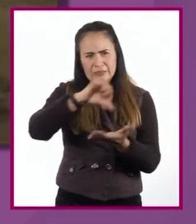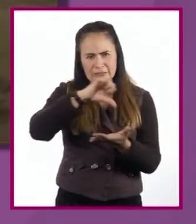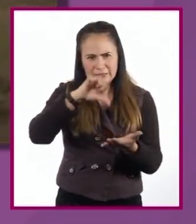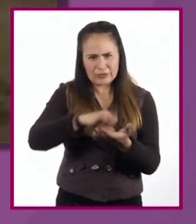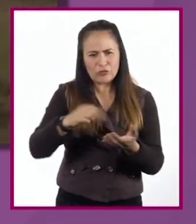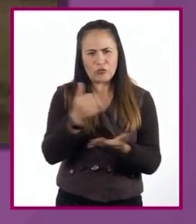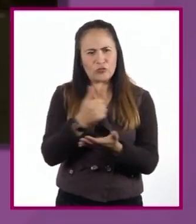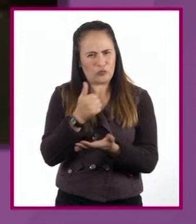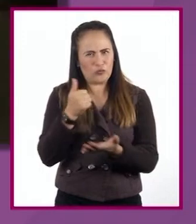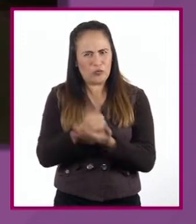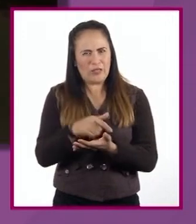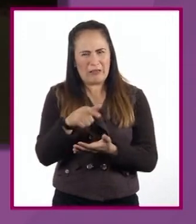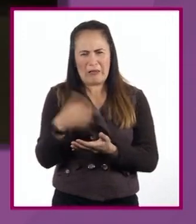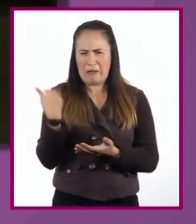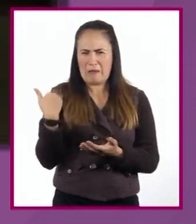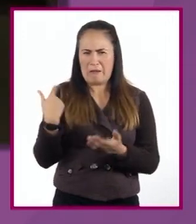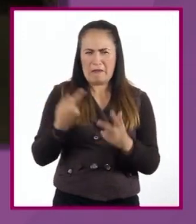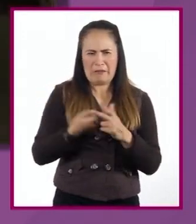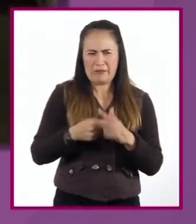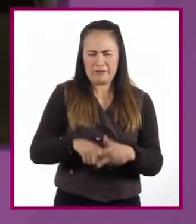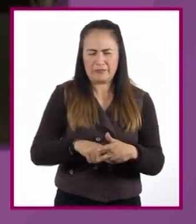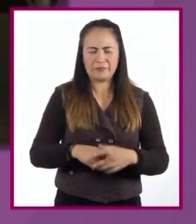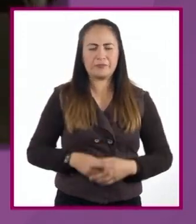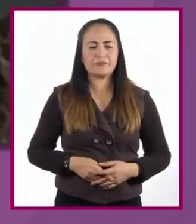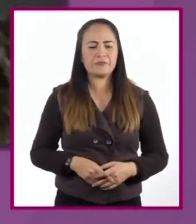en una época muy temprana.